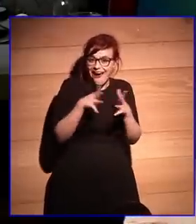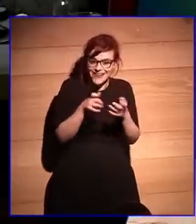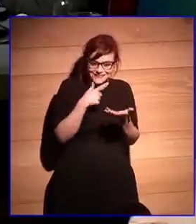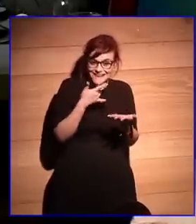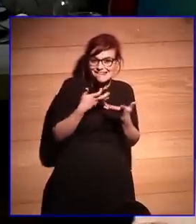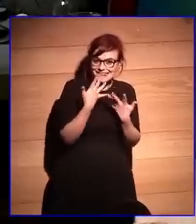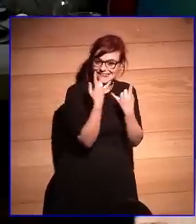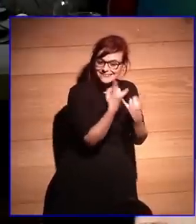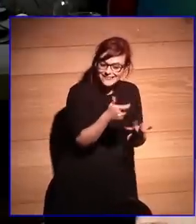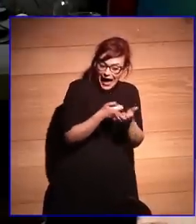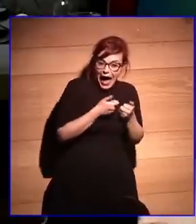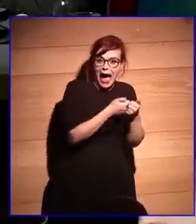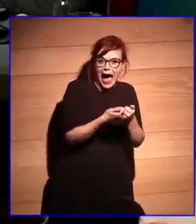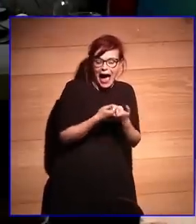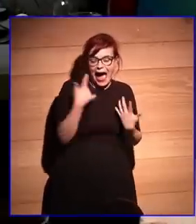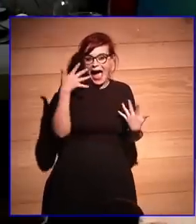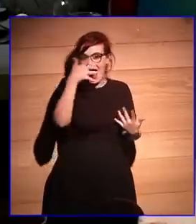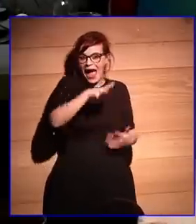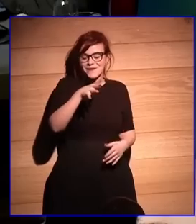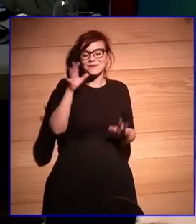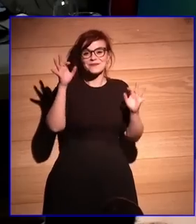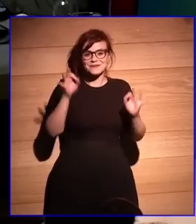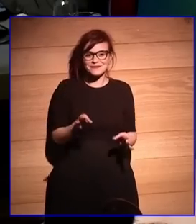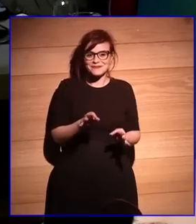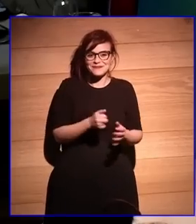El Times, por ejemplo, hizo un crowdfunding.